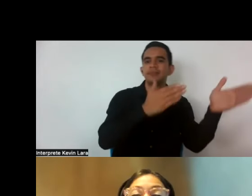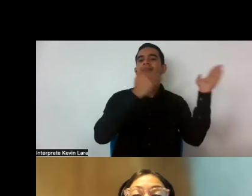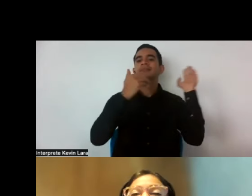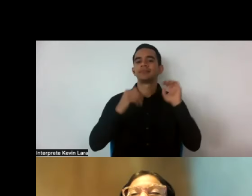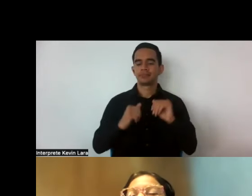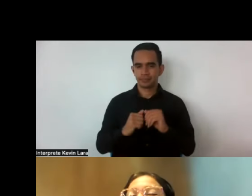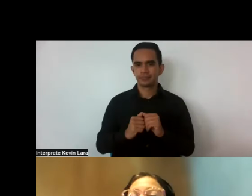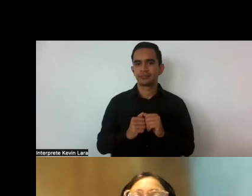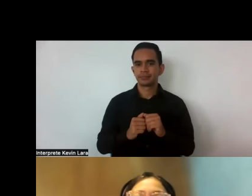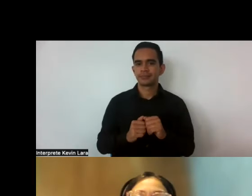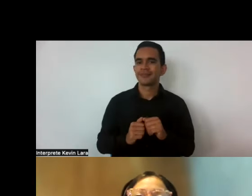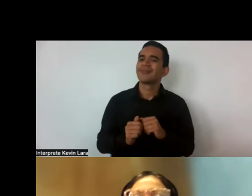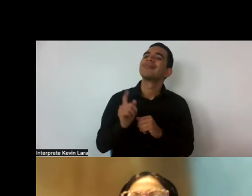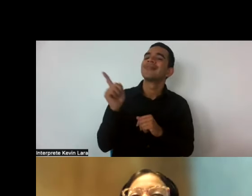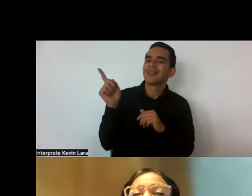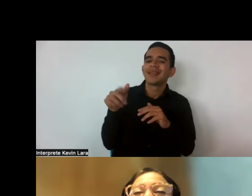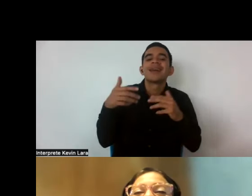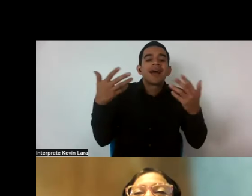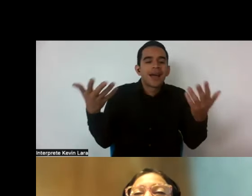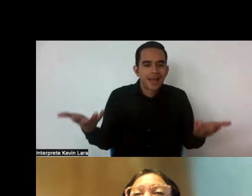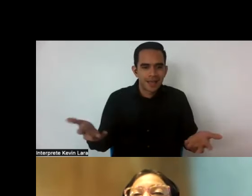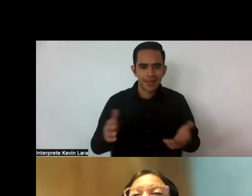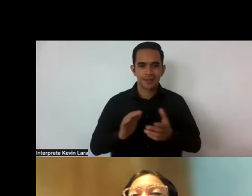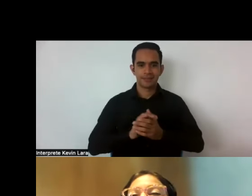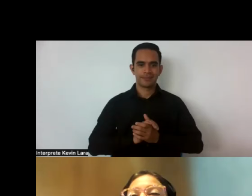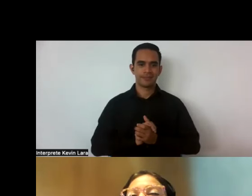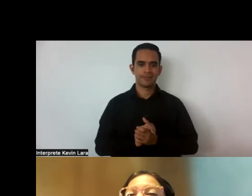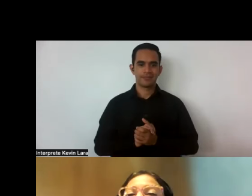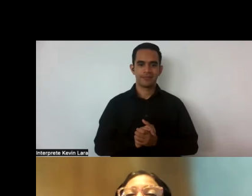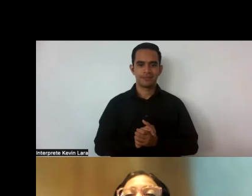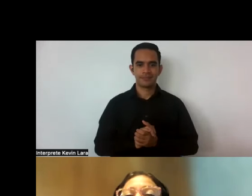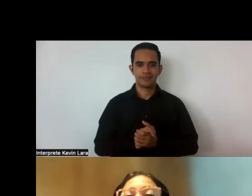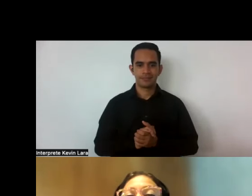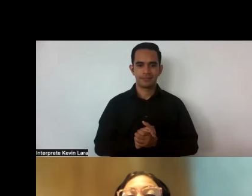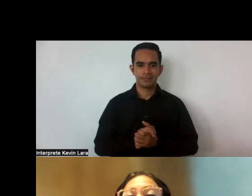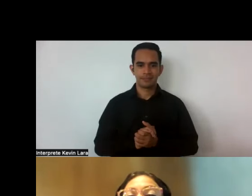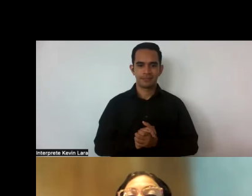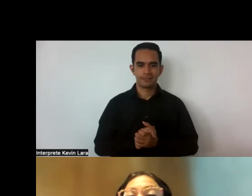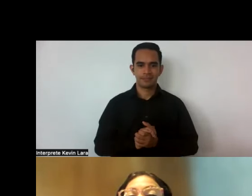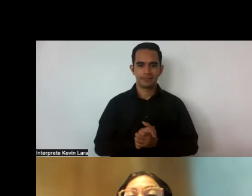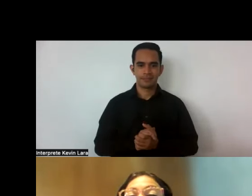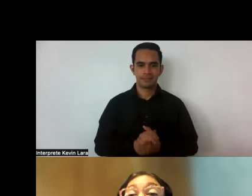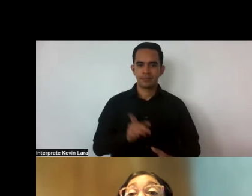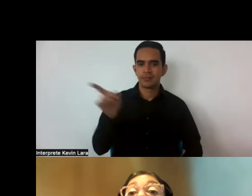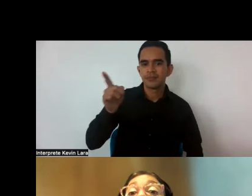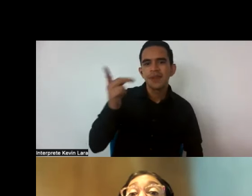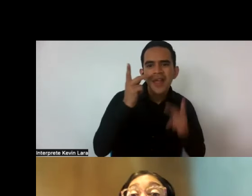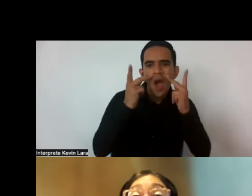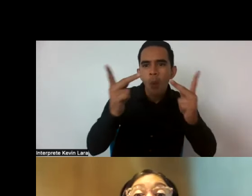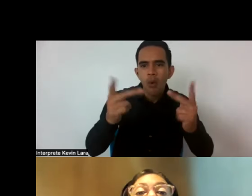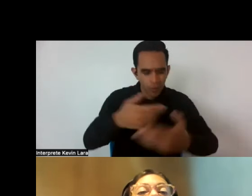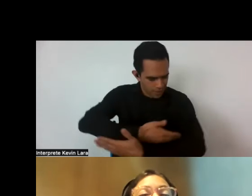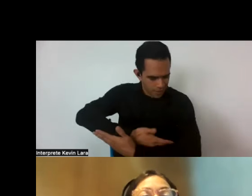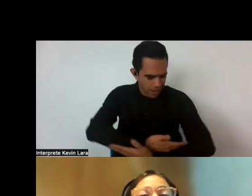ver, la siguiente imagen, ¿qué les transmite? Ese bebé que están viendo en pantalla. Siento como